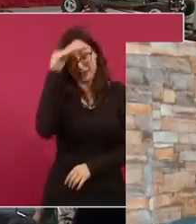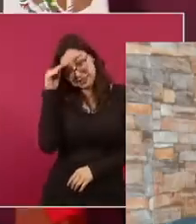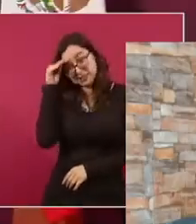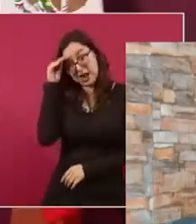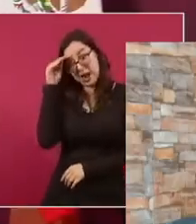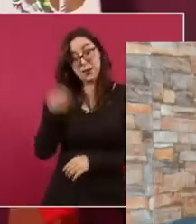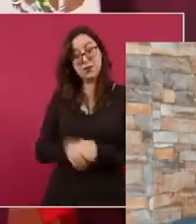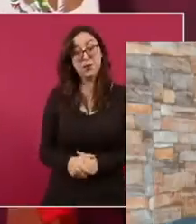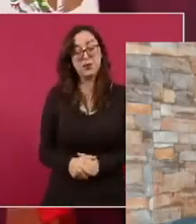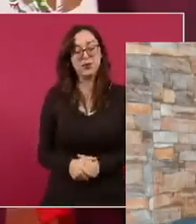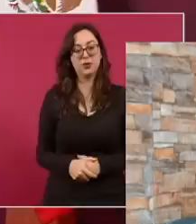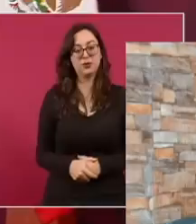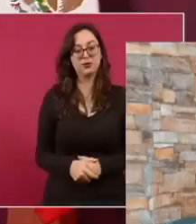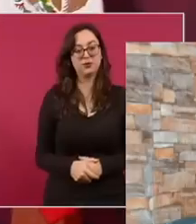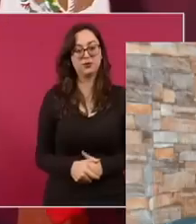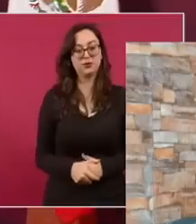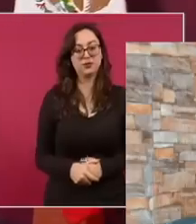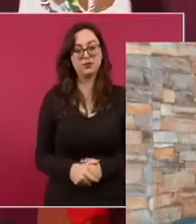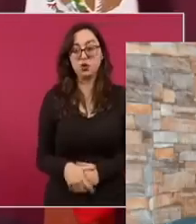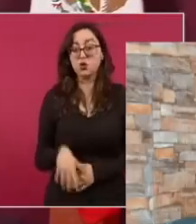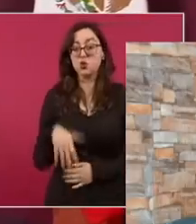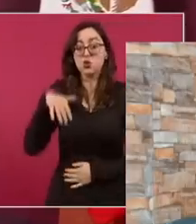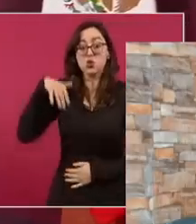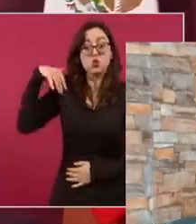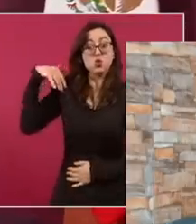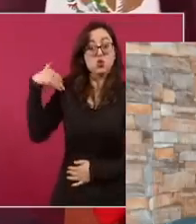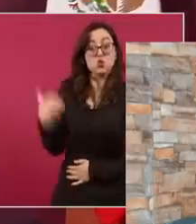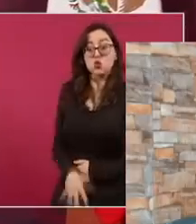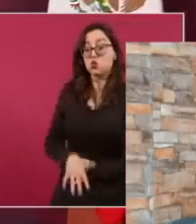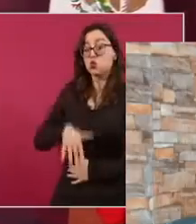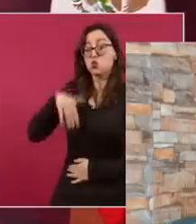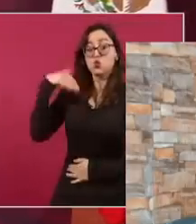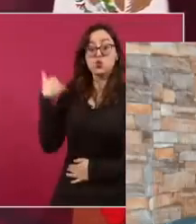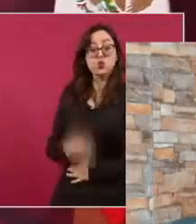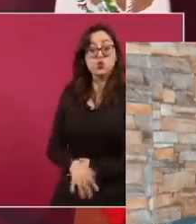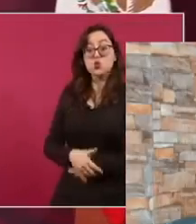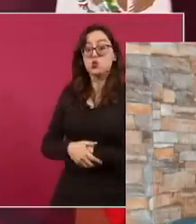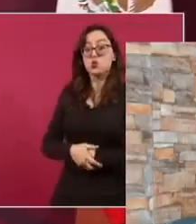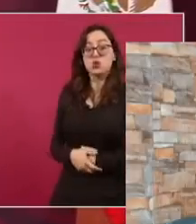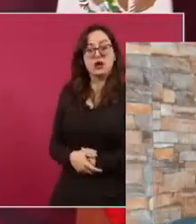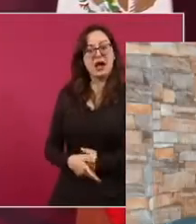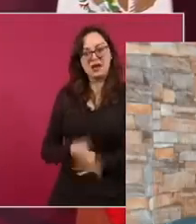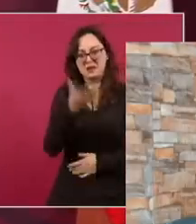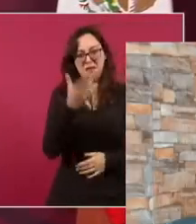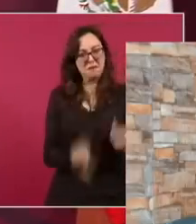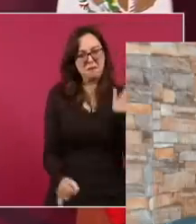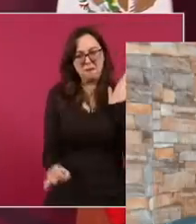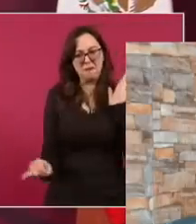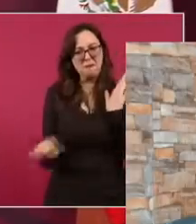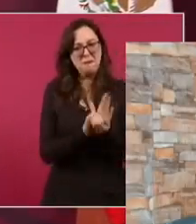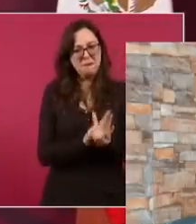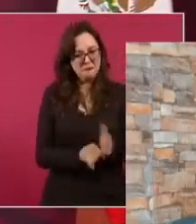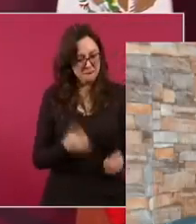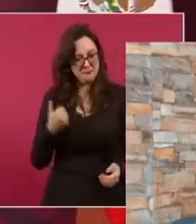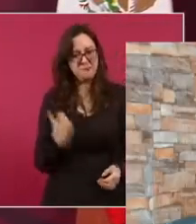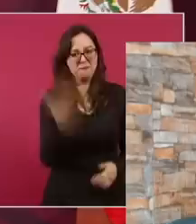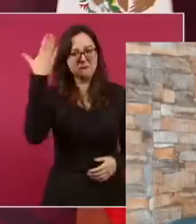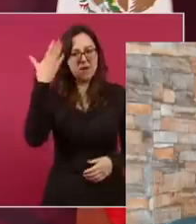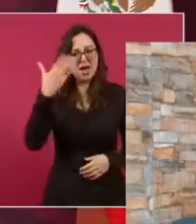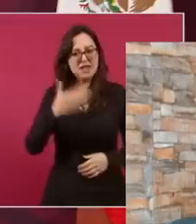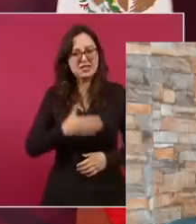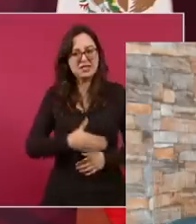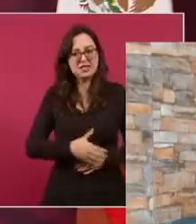Miren lo que me contó. Se le cayó esa foto a Villamil. Se le cayó a este imbécil. Fíjate que este